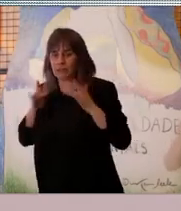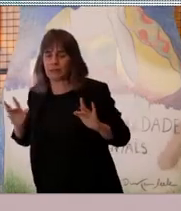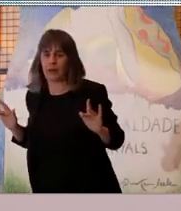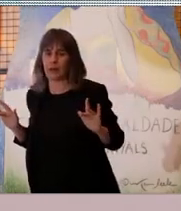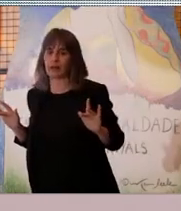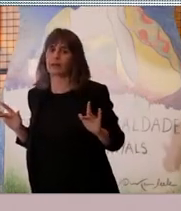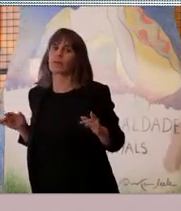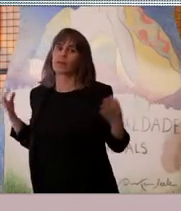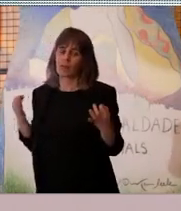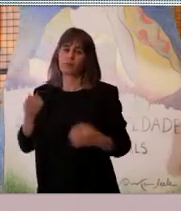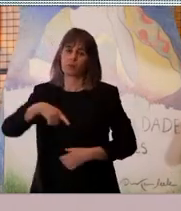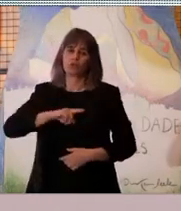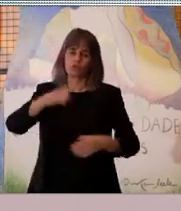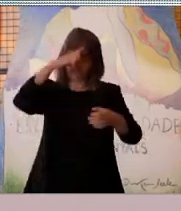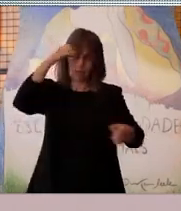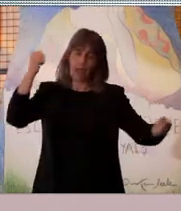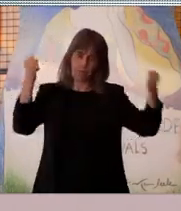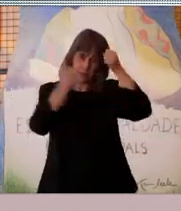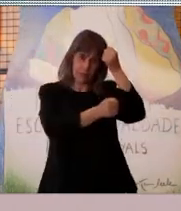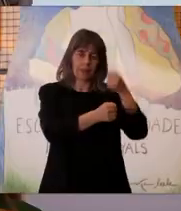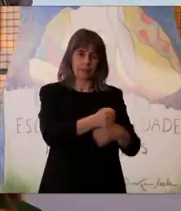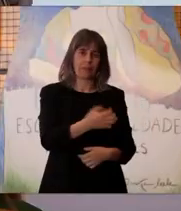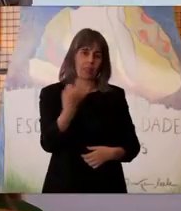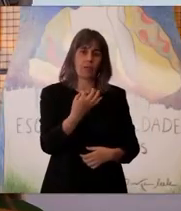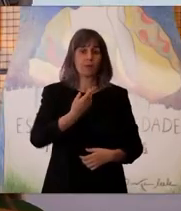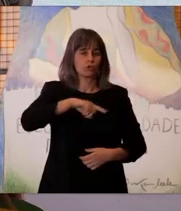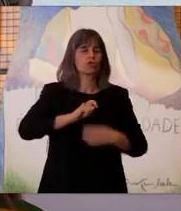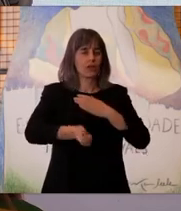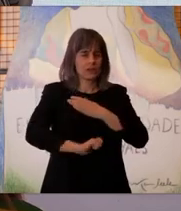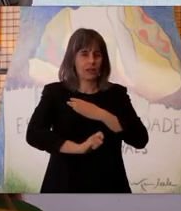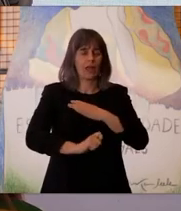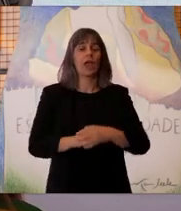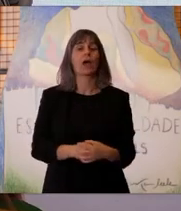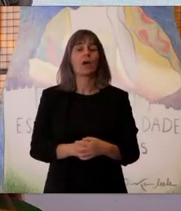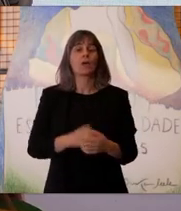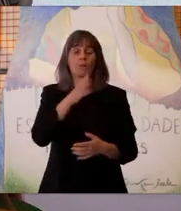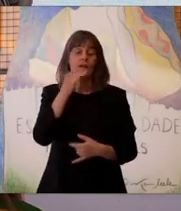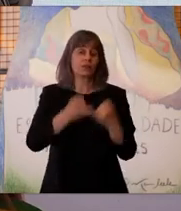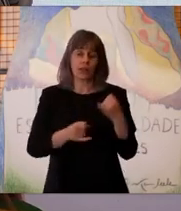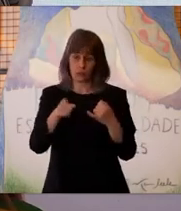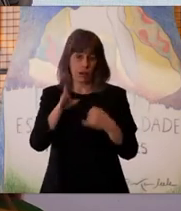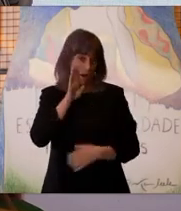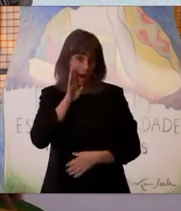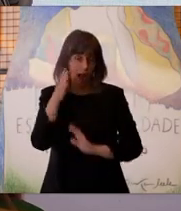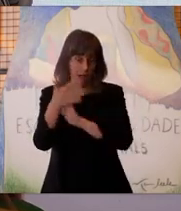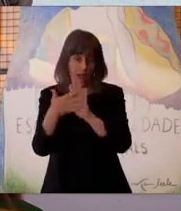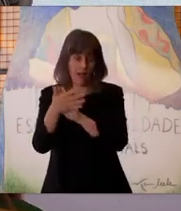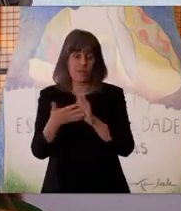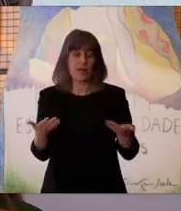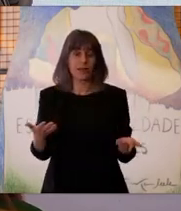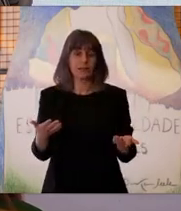que ser comprensivas en eso y ser estrategas en eso porque al final tú lo decías es